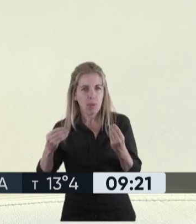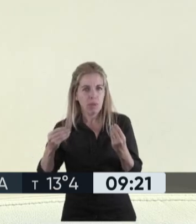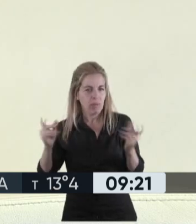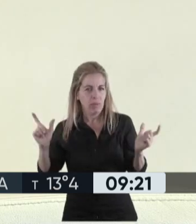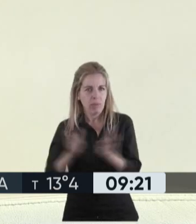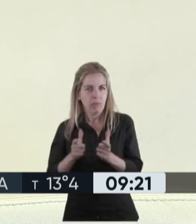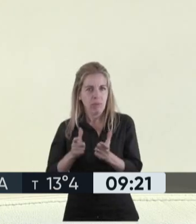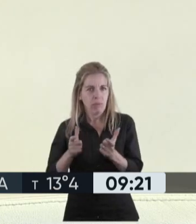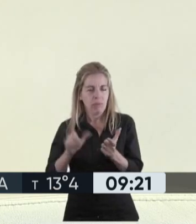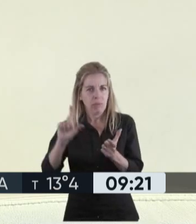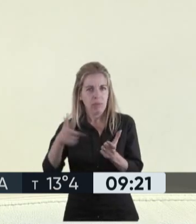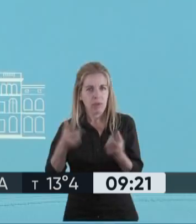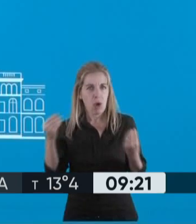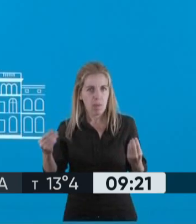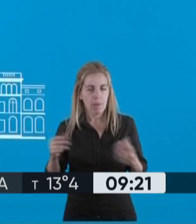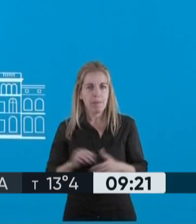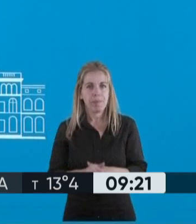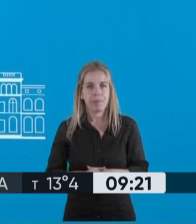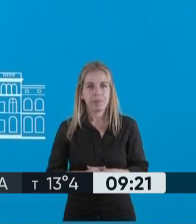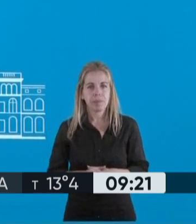parte de la Secretaría de Comercio? Gracias.